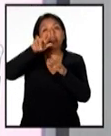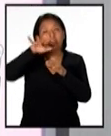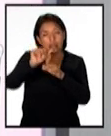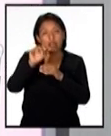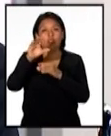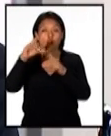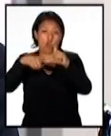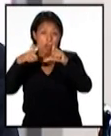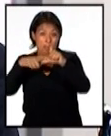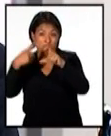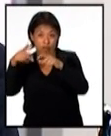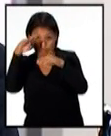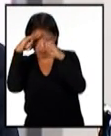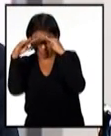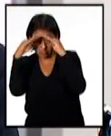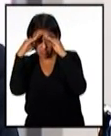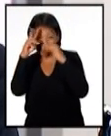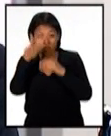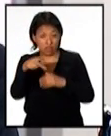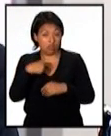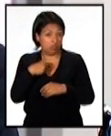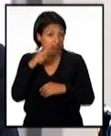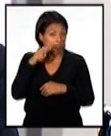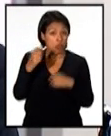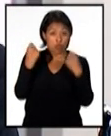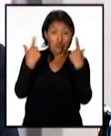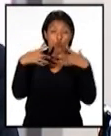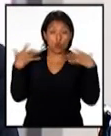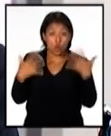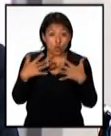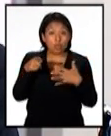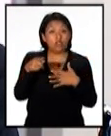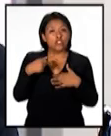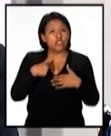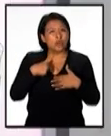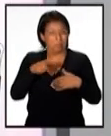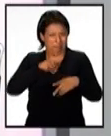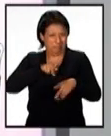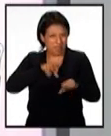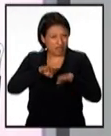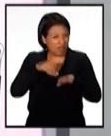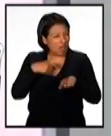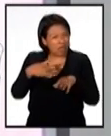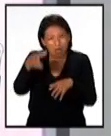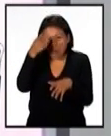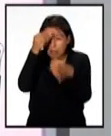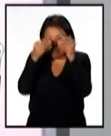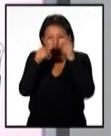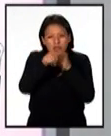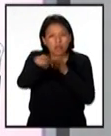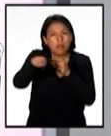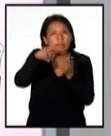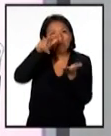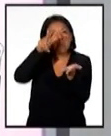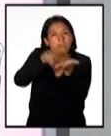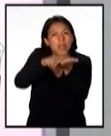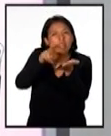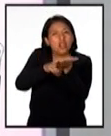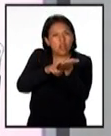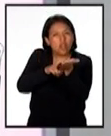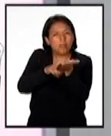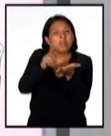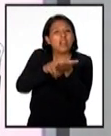de CONAPRED, y yo lo reconozco porque la verdad de las cosas, como periodista, he aprendido a valorar la dimensión del problema